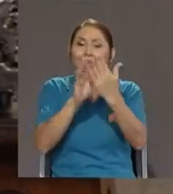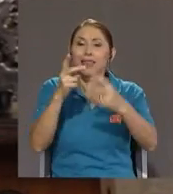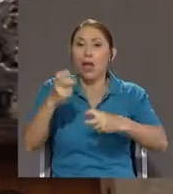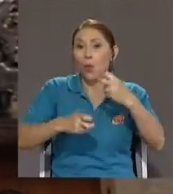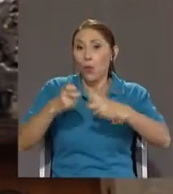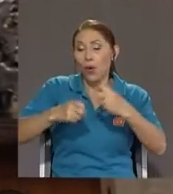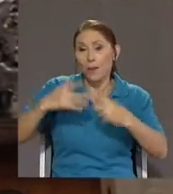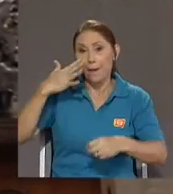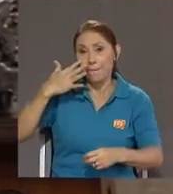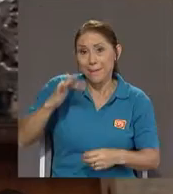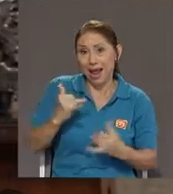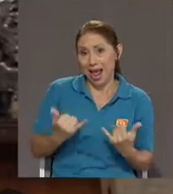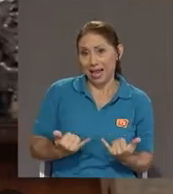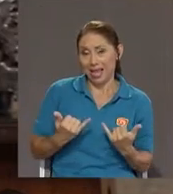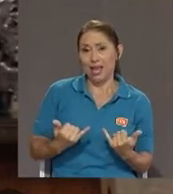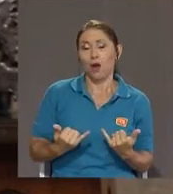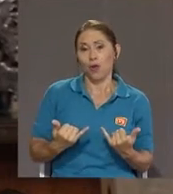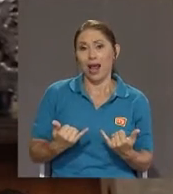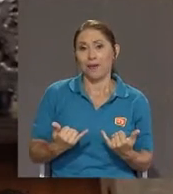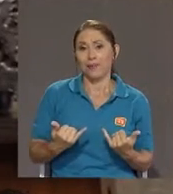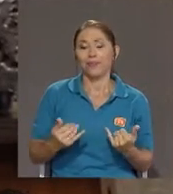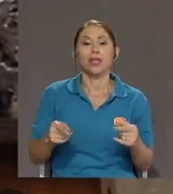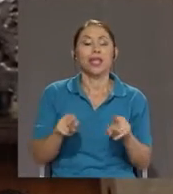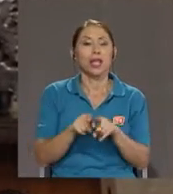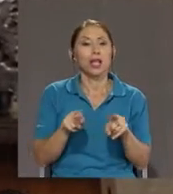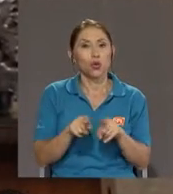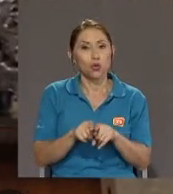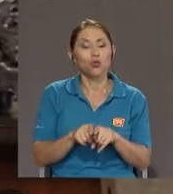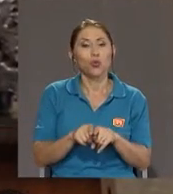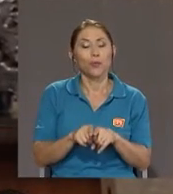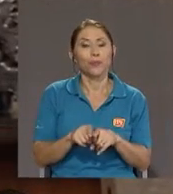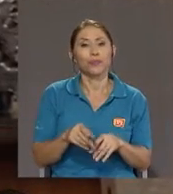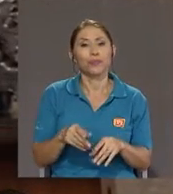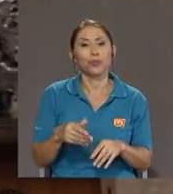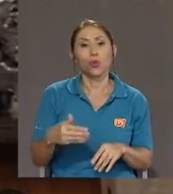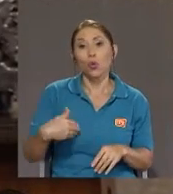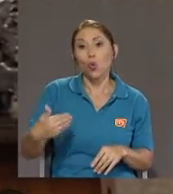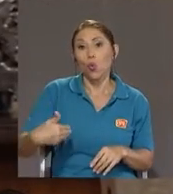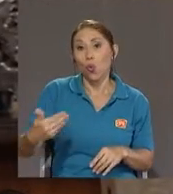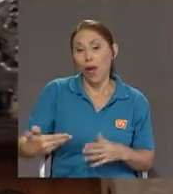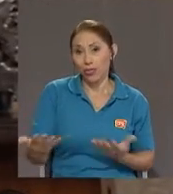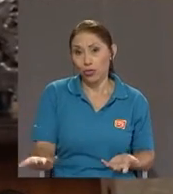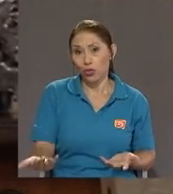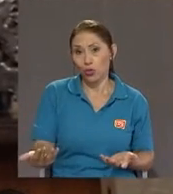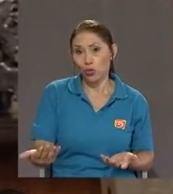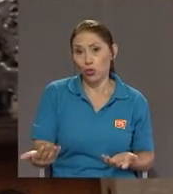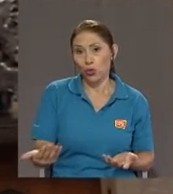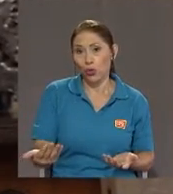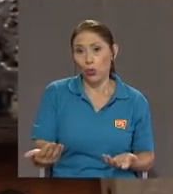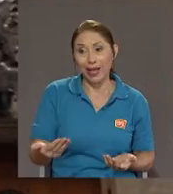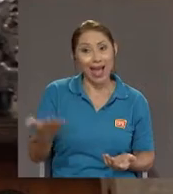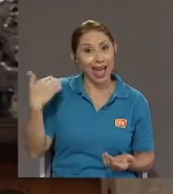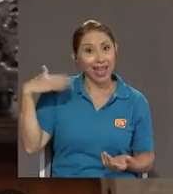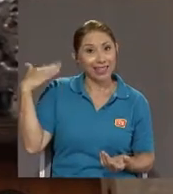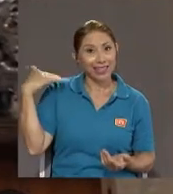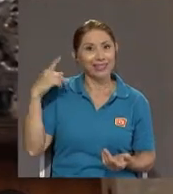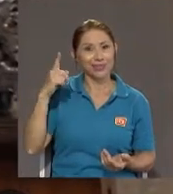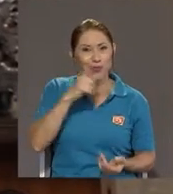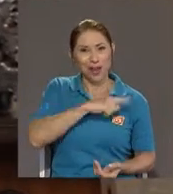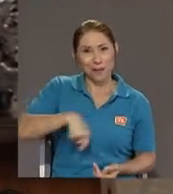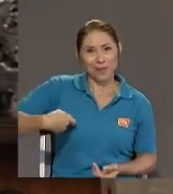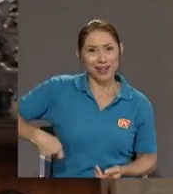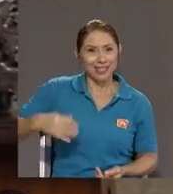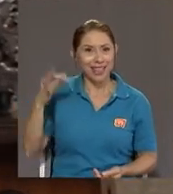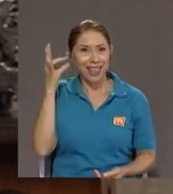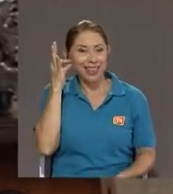hay ahora, y incluso cuando en la pared, en la acera de enfrente había una presidenta de la FEUR que yo creo que